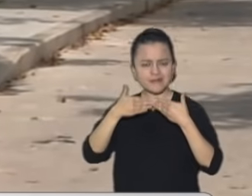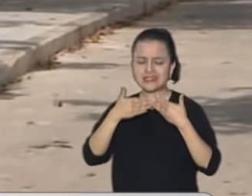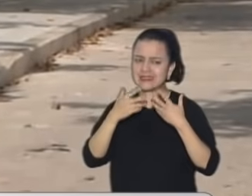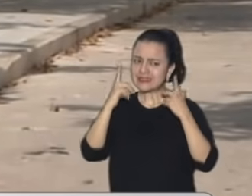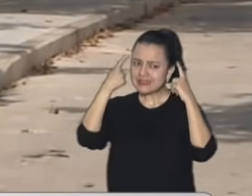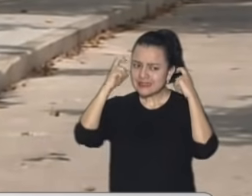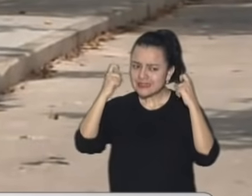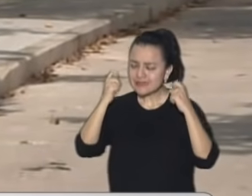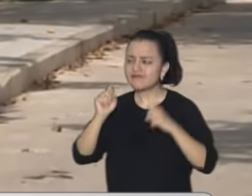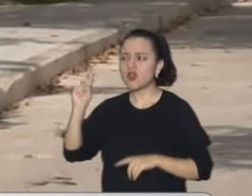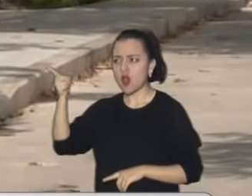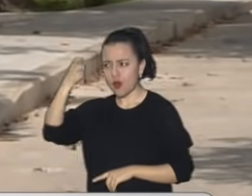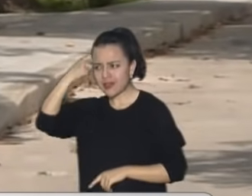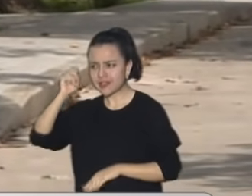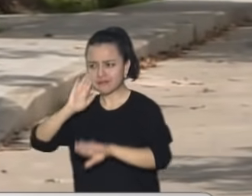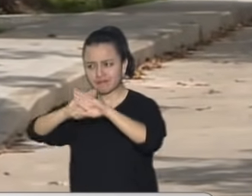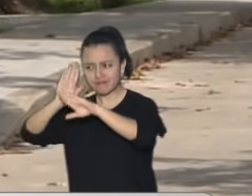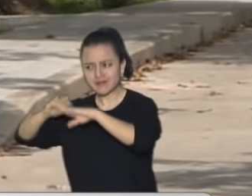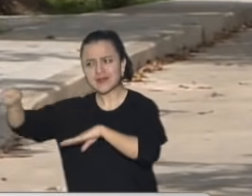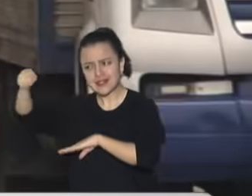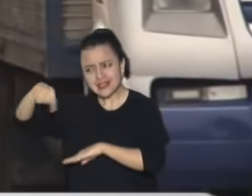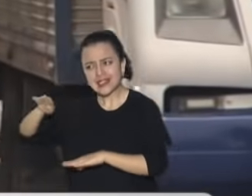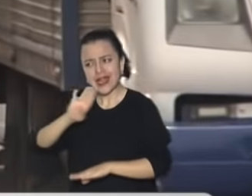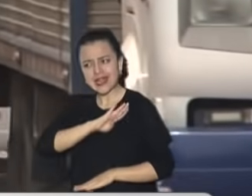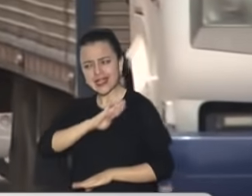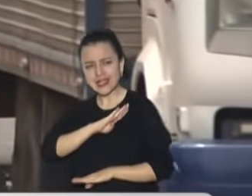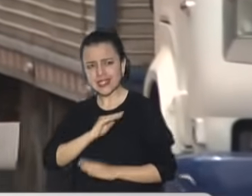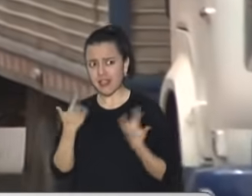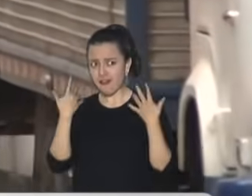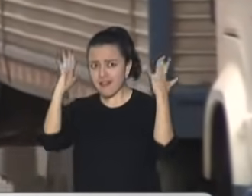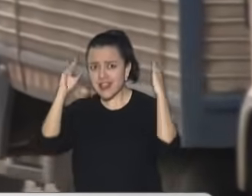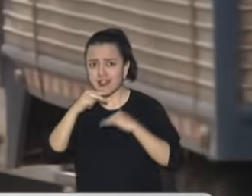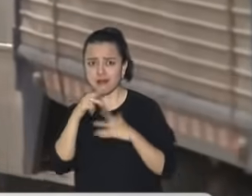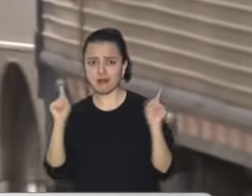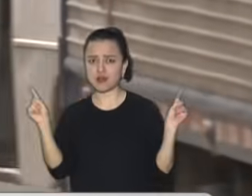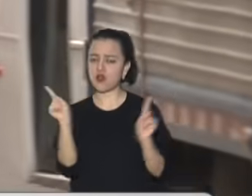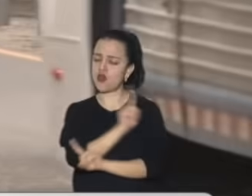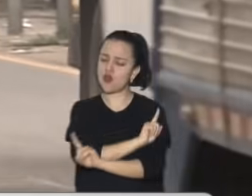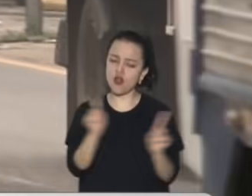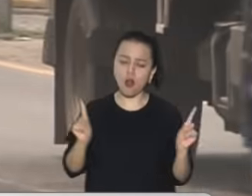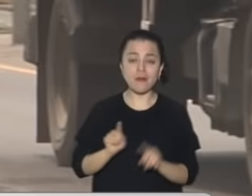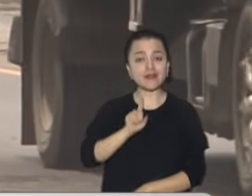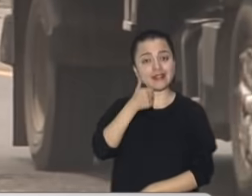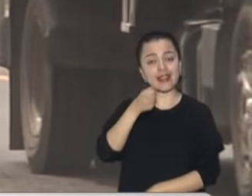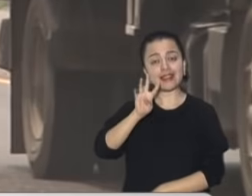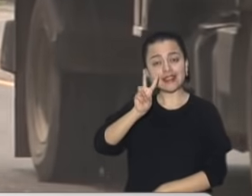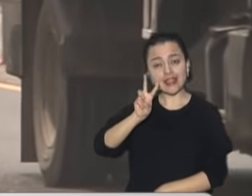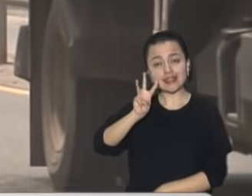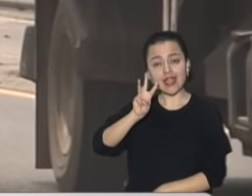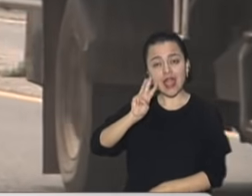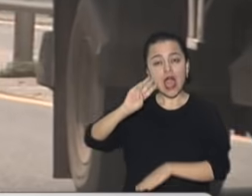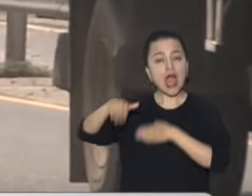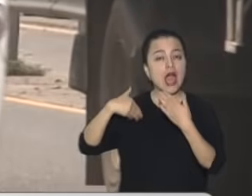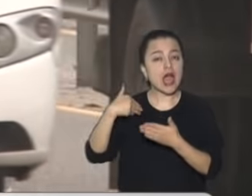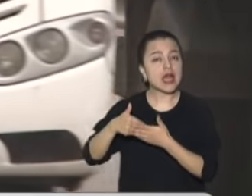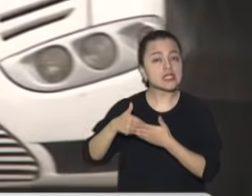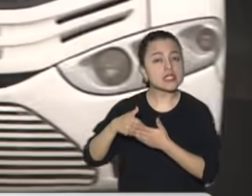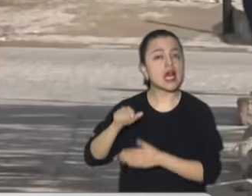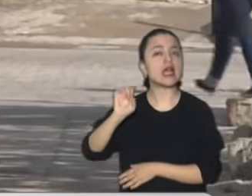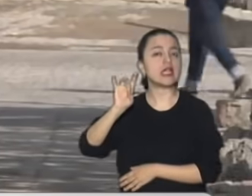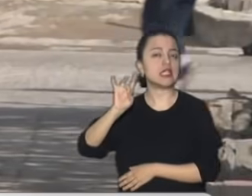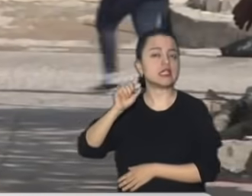del Atlántico pidió a los alcaldes no declarar días cívicos del 13 al 16 de febrero próximo, que en el